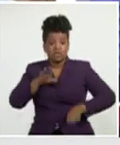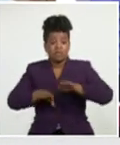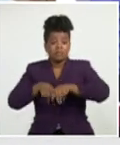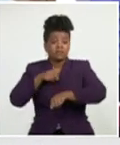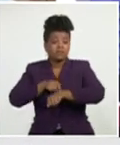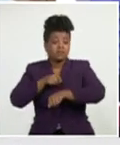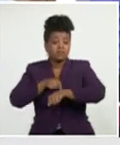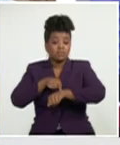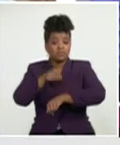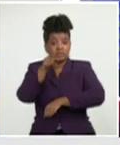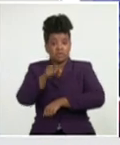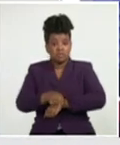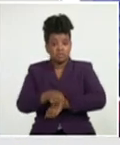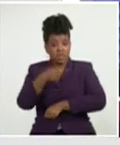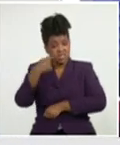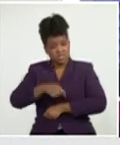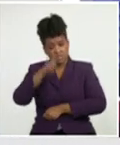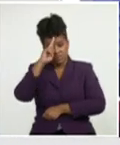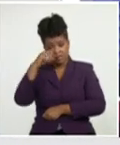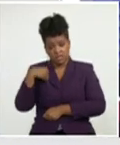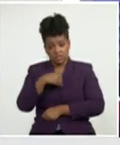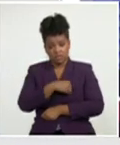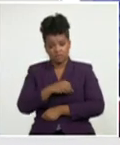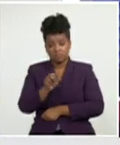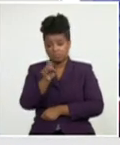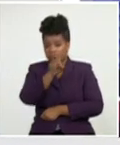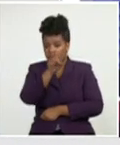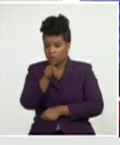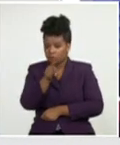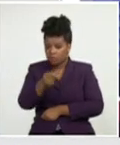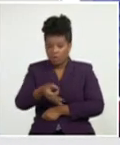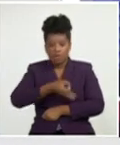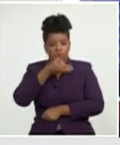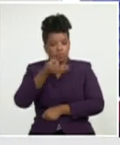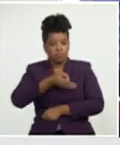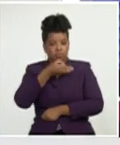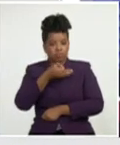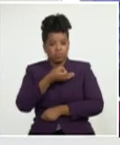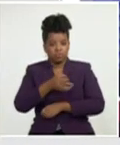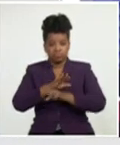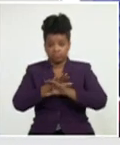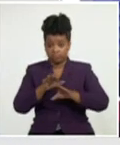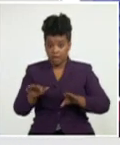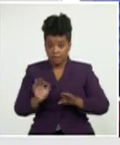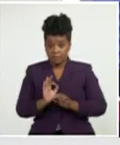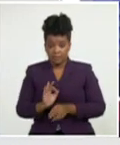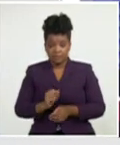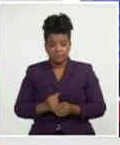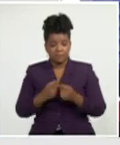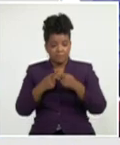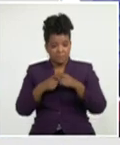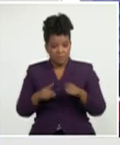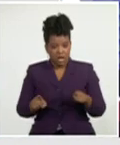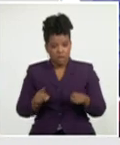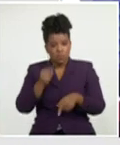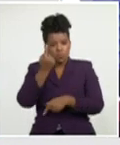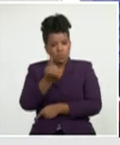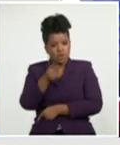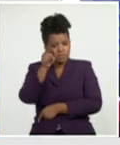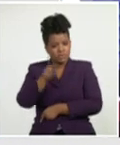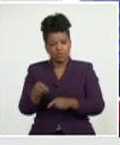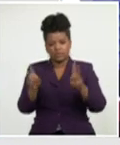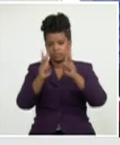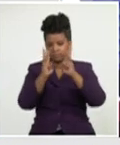la decisión que toman los médicos. Sobre esta pregunta usted ya ha aclarado, ha dado algunas consideraciones, pero un usuario en redes sociales